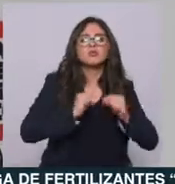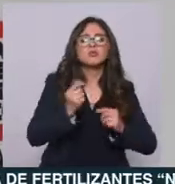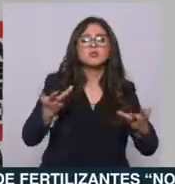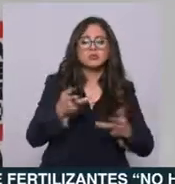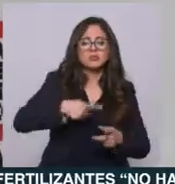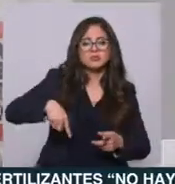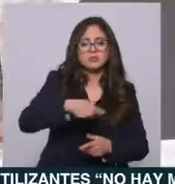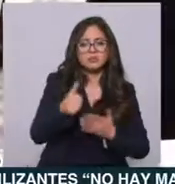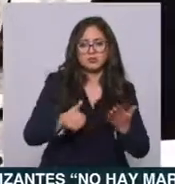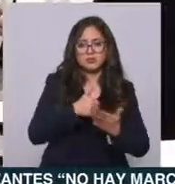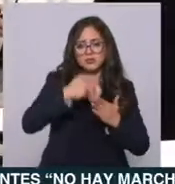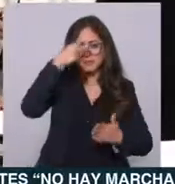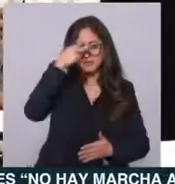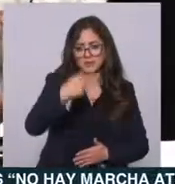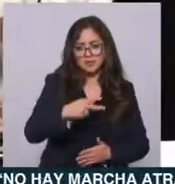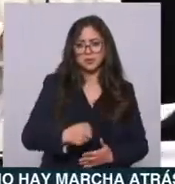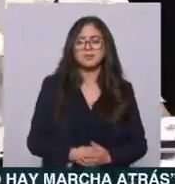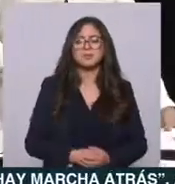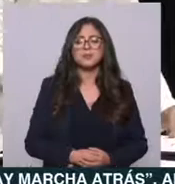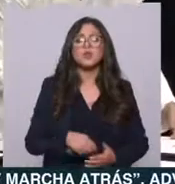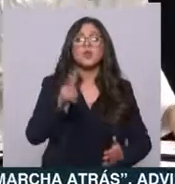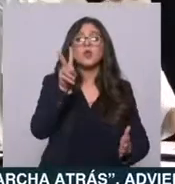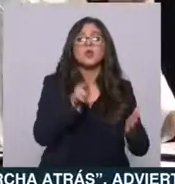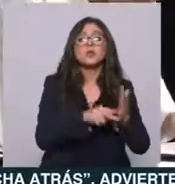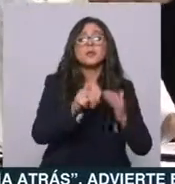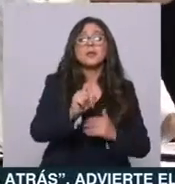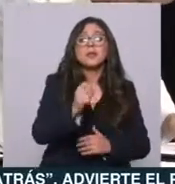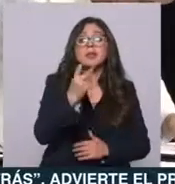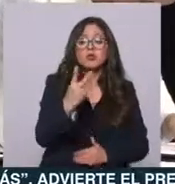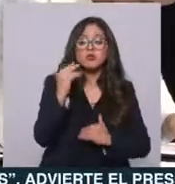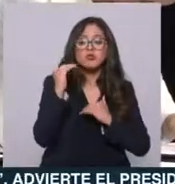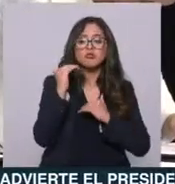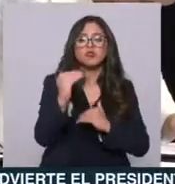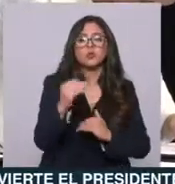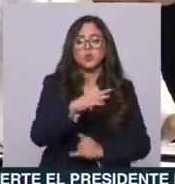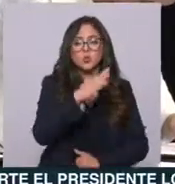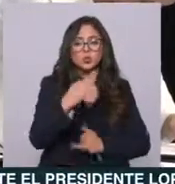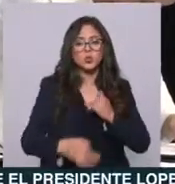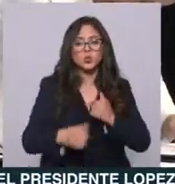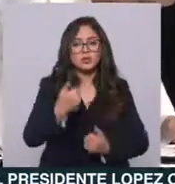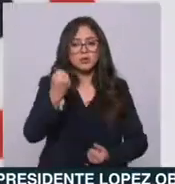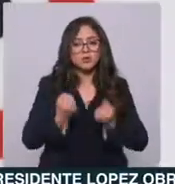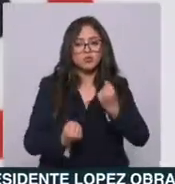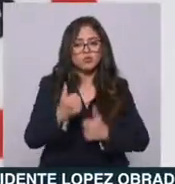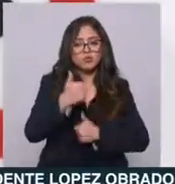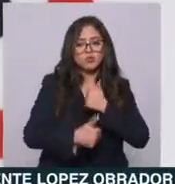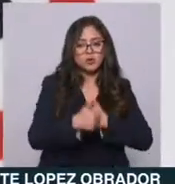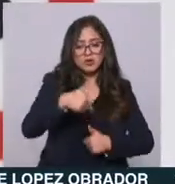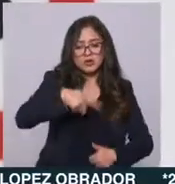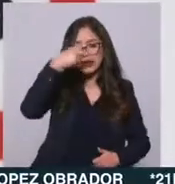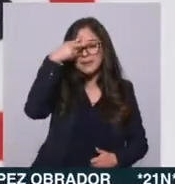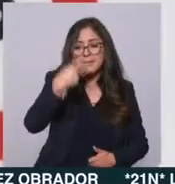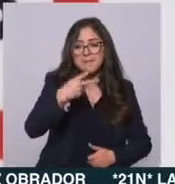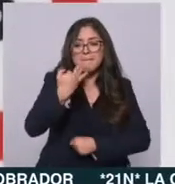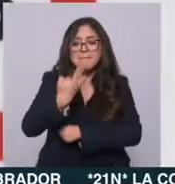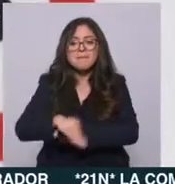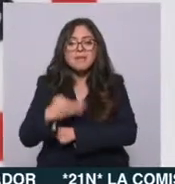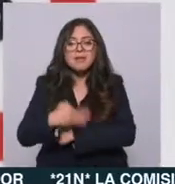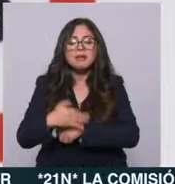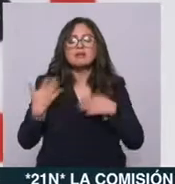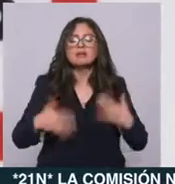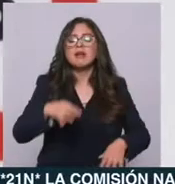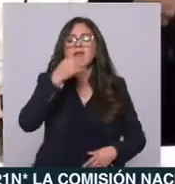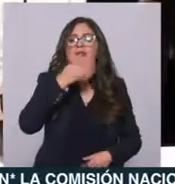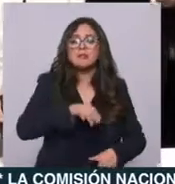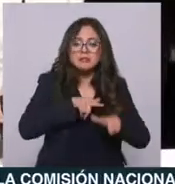en la ciudad. 2022 será por el momento la última carrera que se vivirá en México. Mientras tanto, la gran